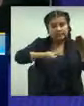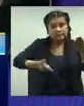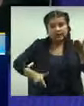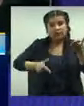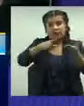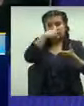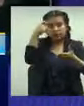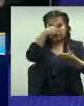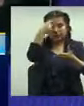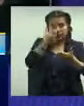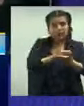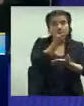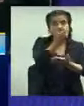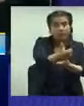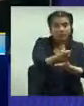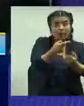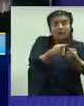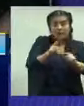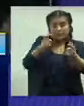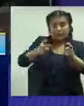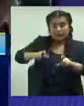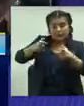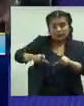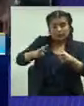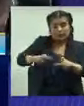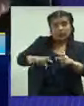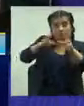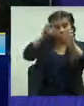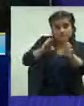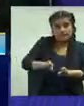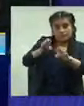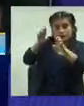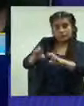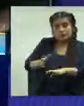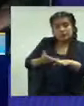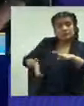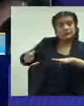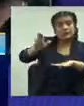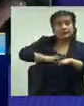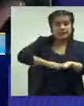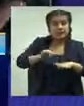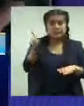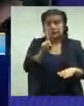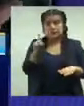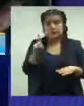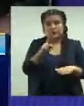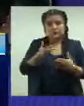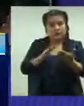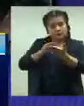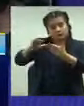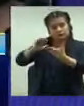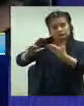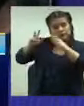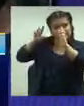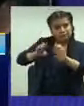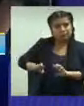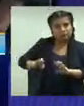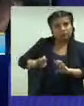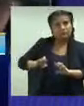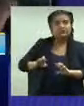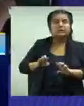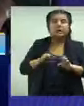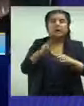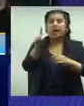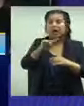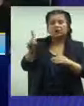cual no se hizo, sino que se contrató nuevamente recurso humano. Como le repito, no es que nos sobre el recurso humano en todos los puestos y centros